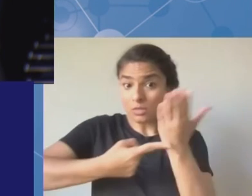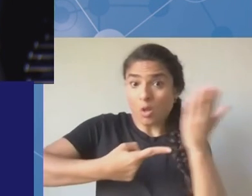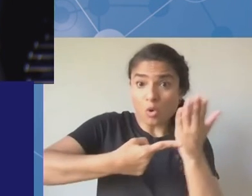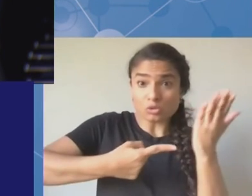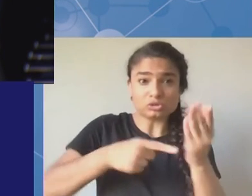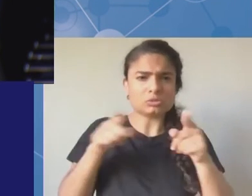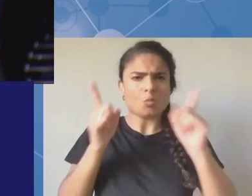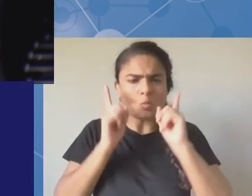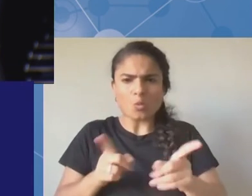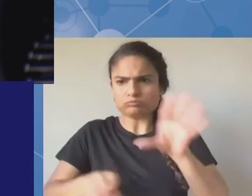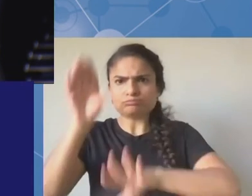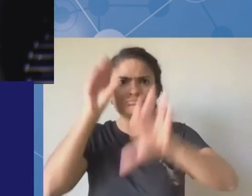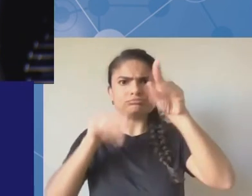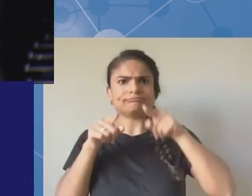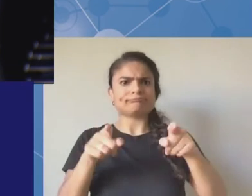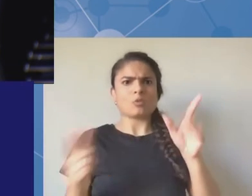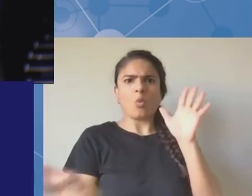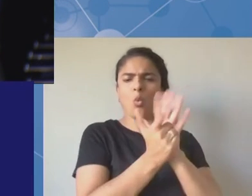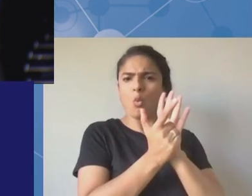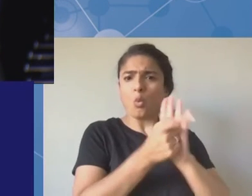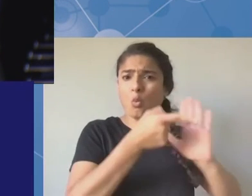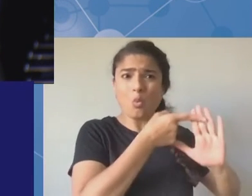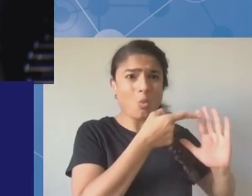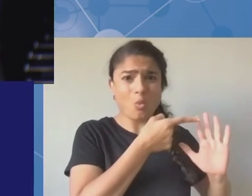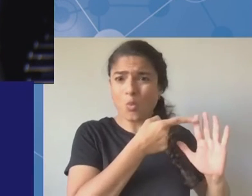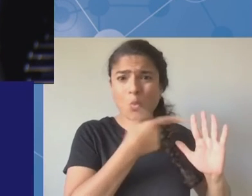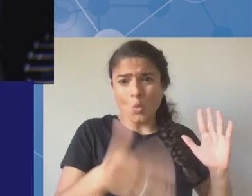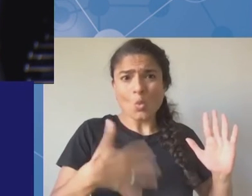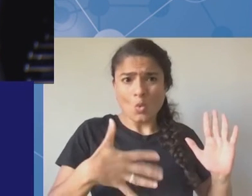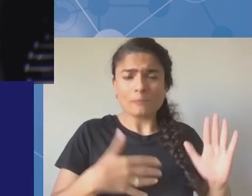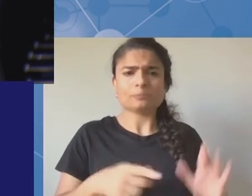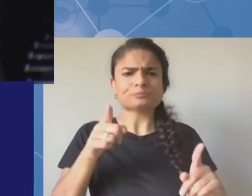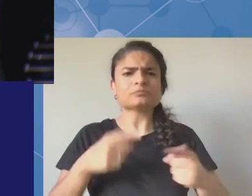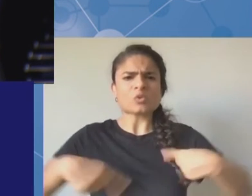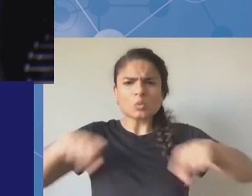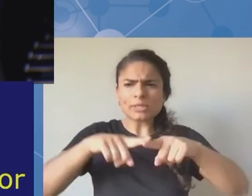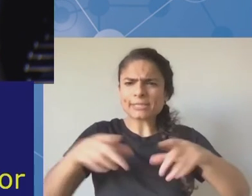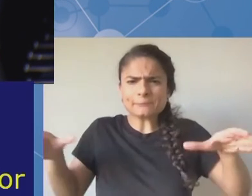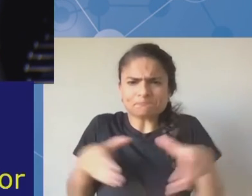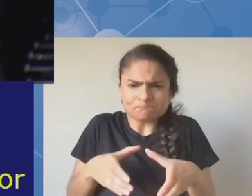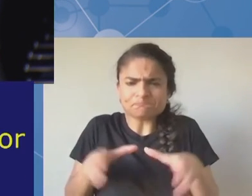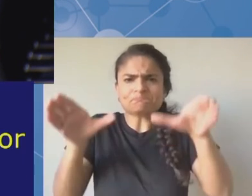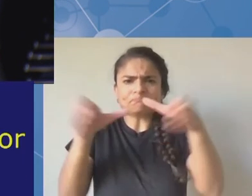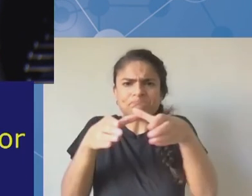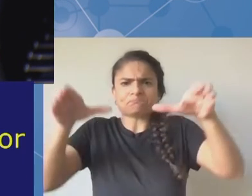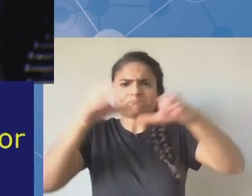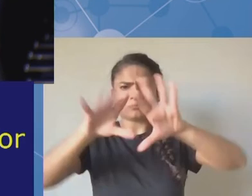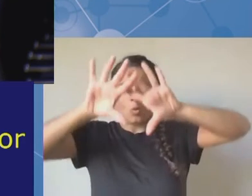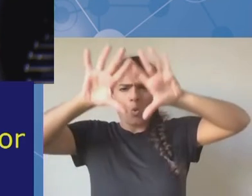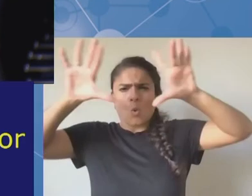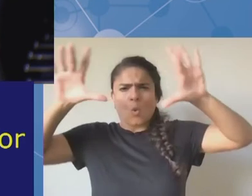un esfuerzo mucho más multilateral, así que un debate más